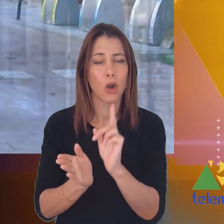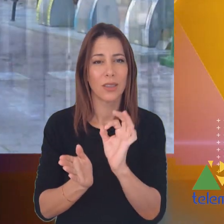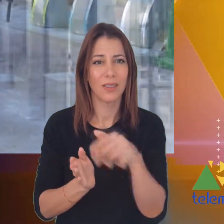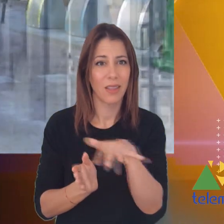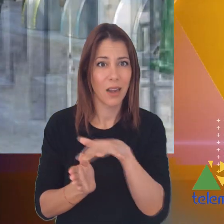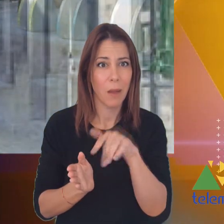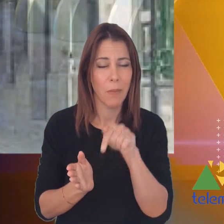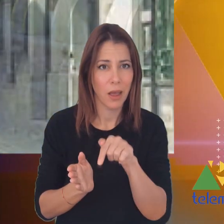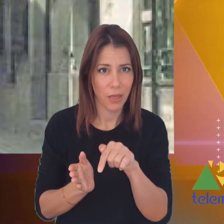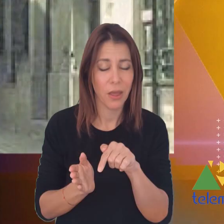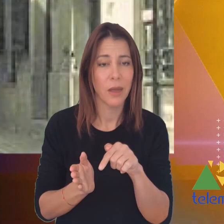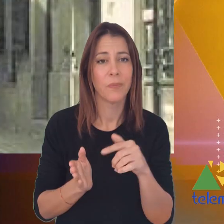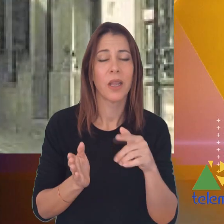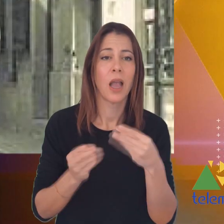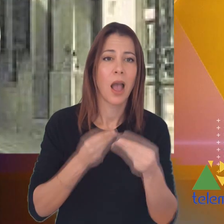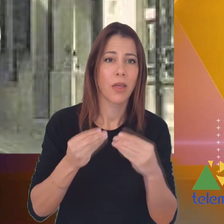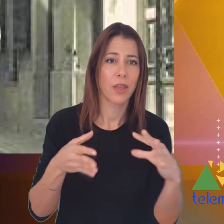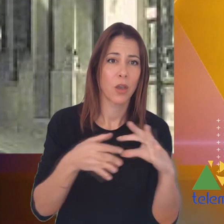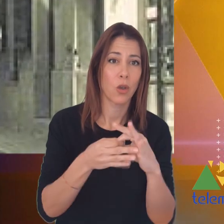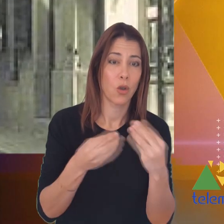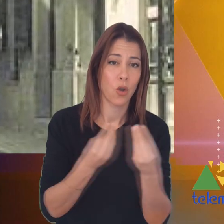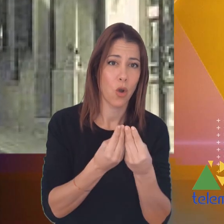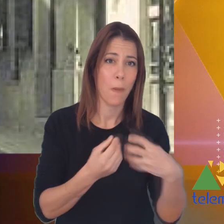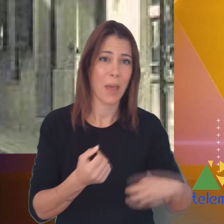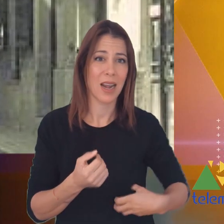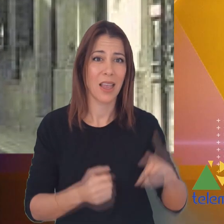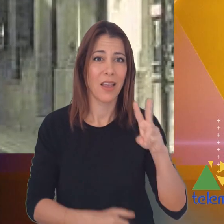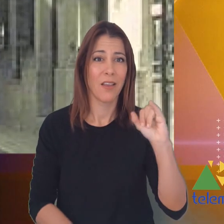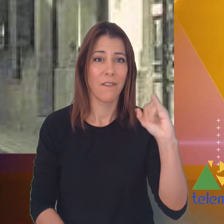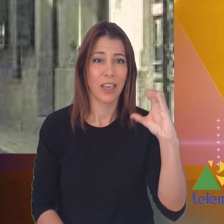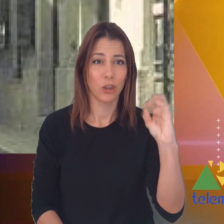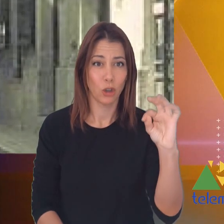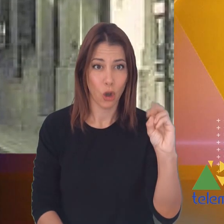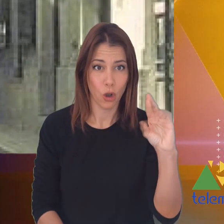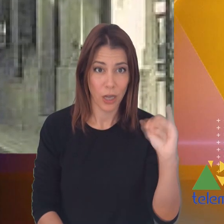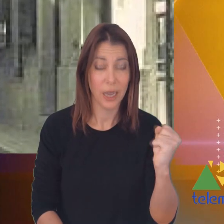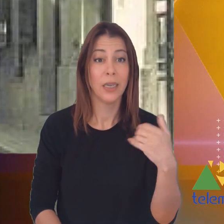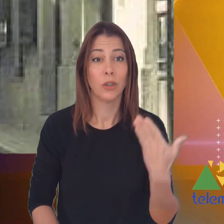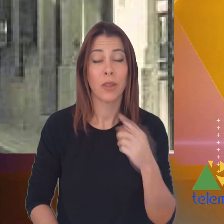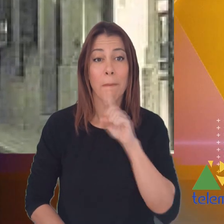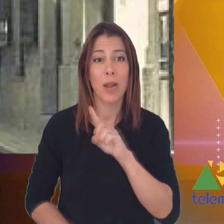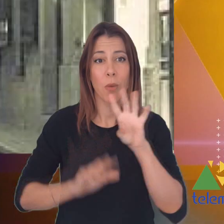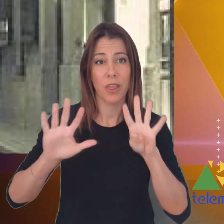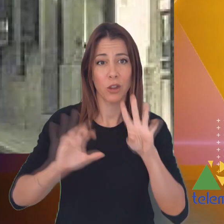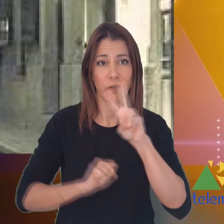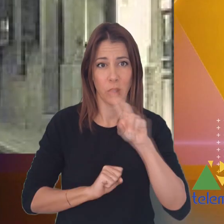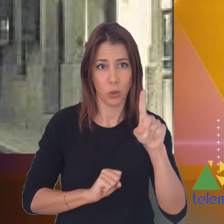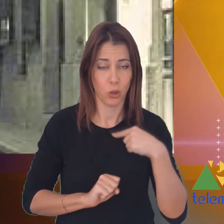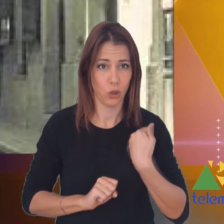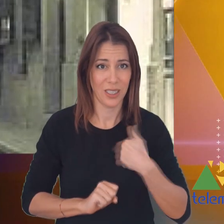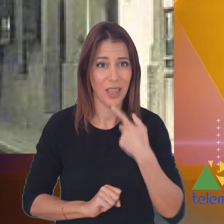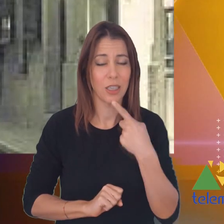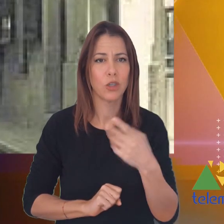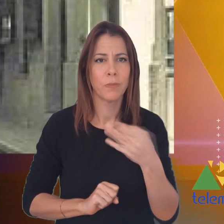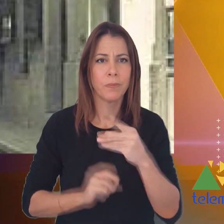ya hace esquina con Marqués de Vistabella, y en 1921, como decía antes, se establece